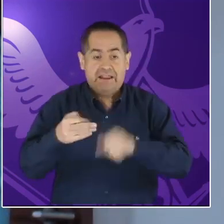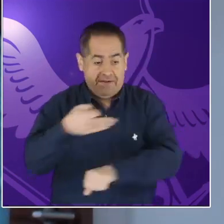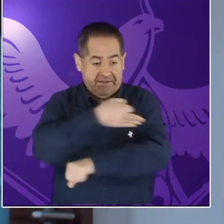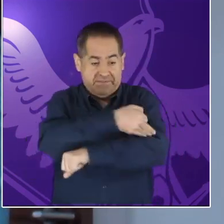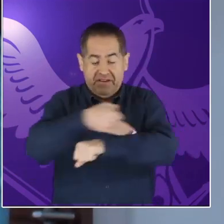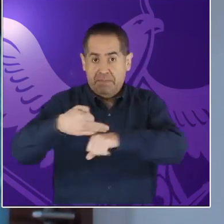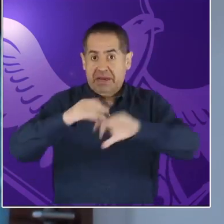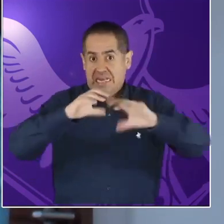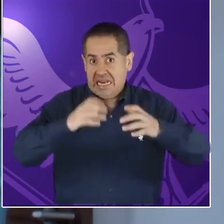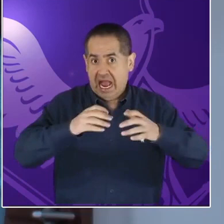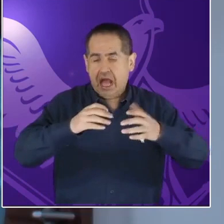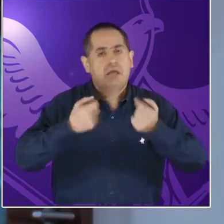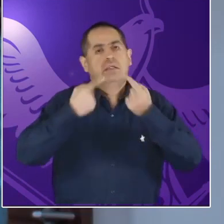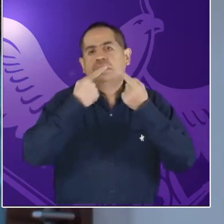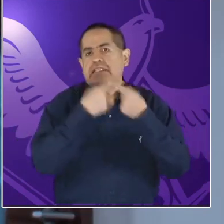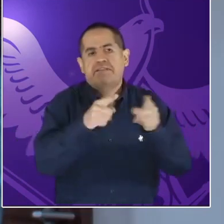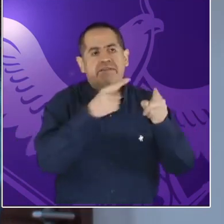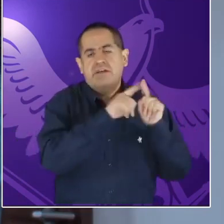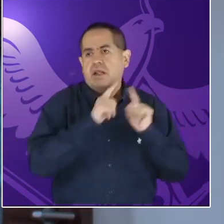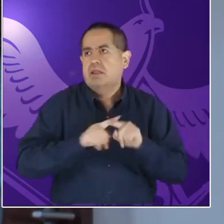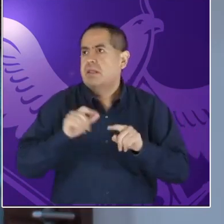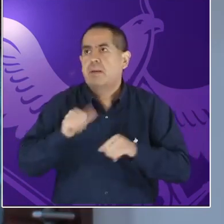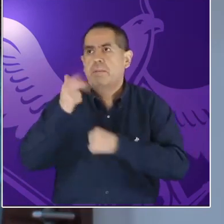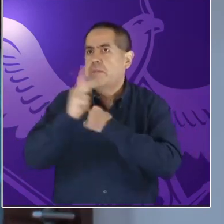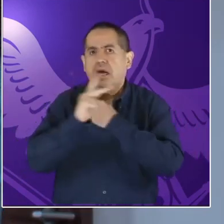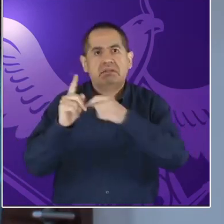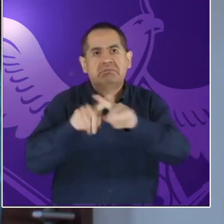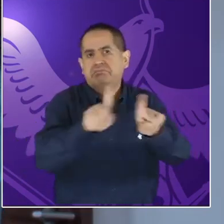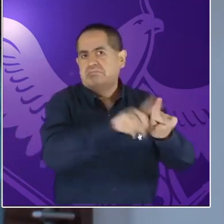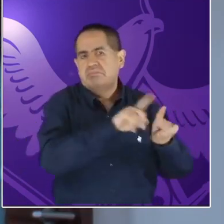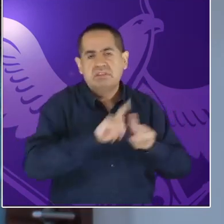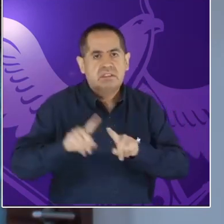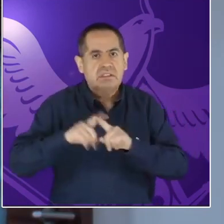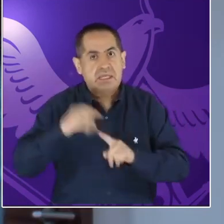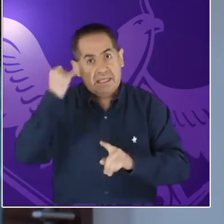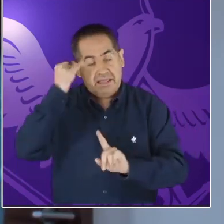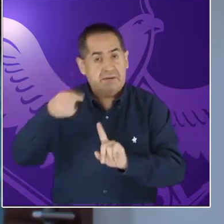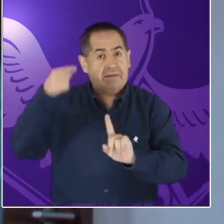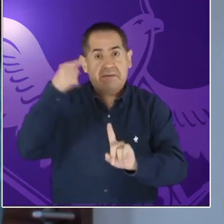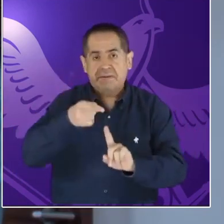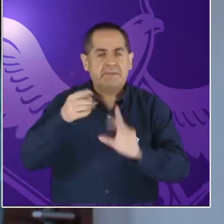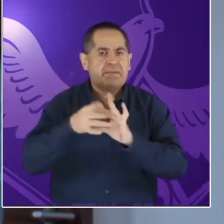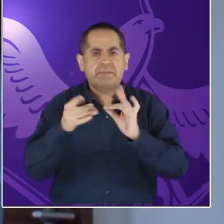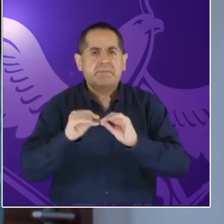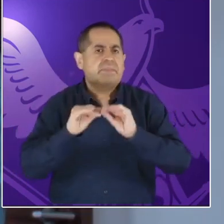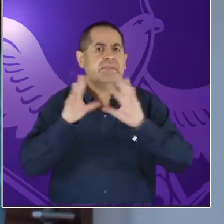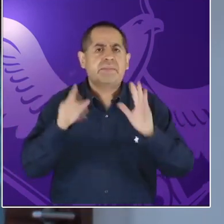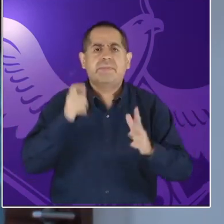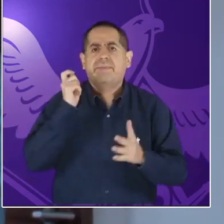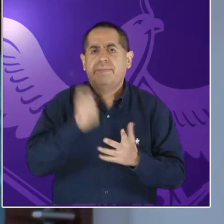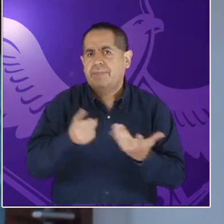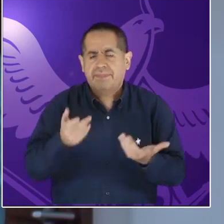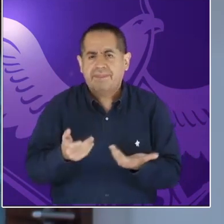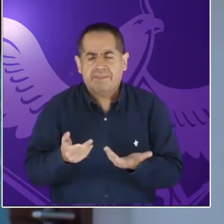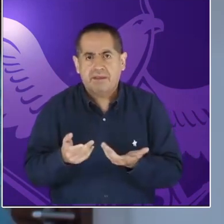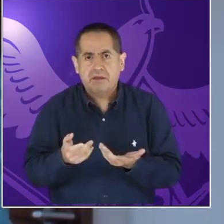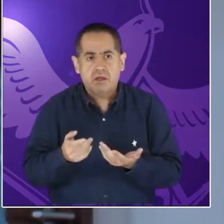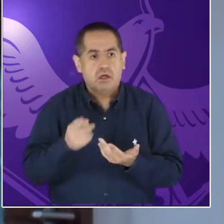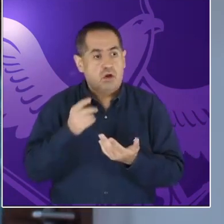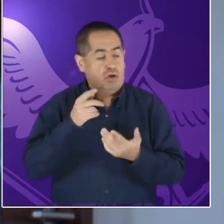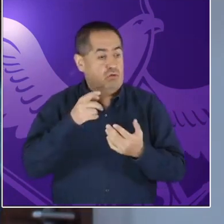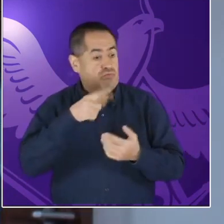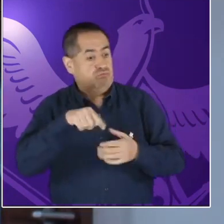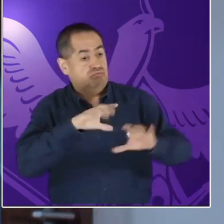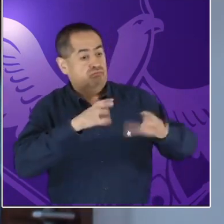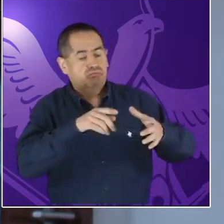de familia puede diferir de un estado a otro. Y ha puesto el énfasis en que incluso en un